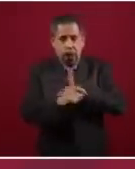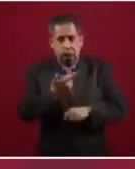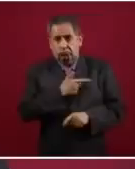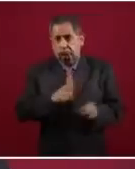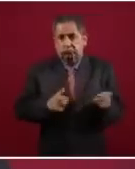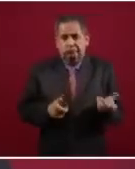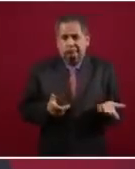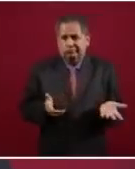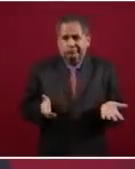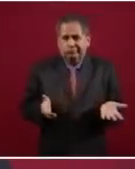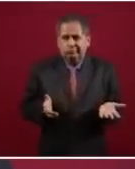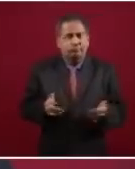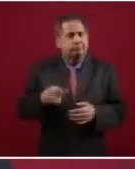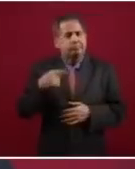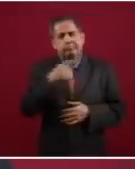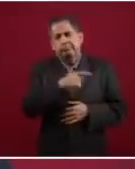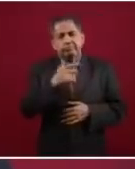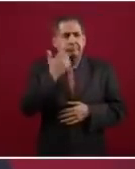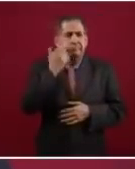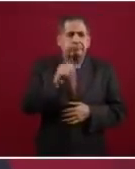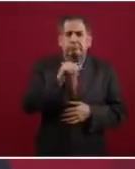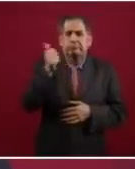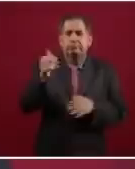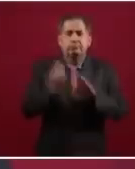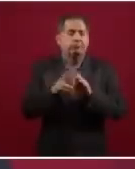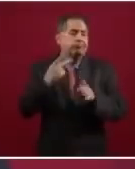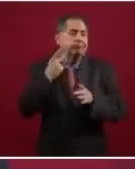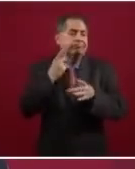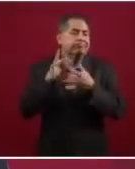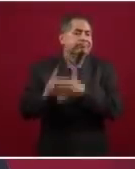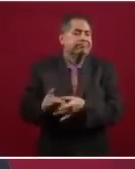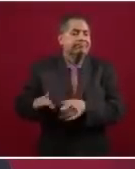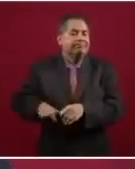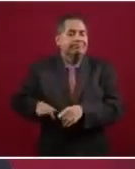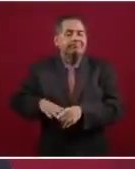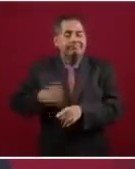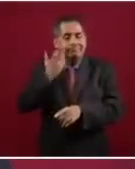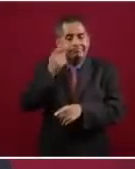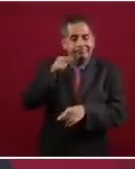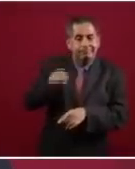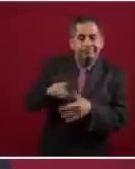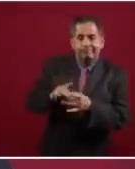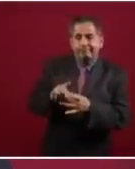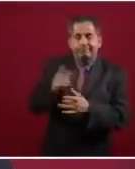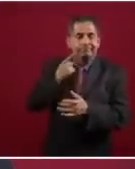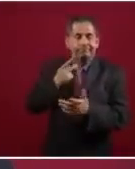o tienen intereses políticos,